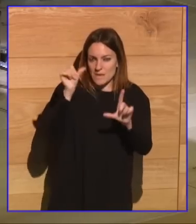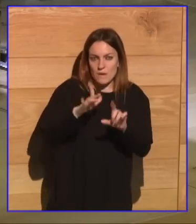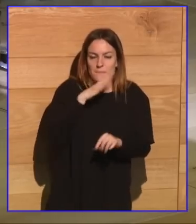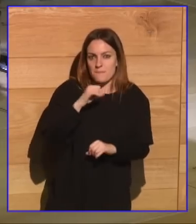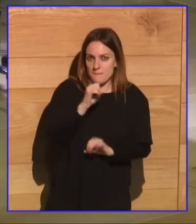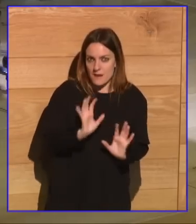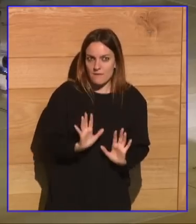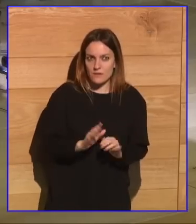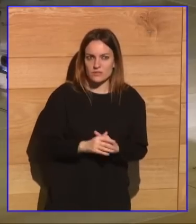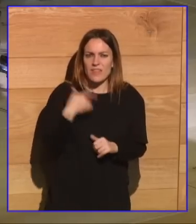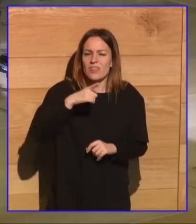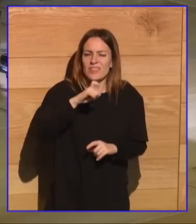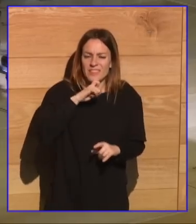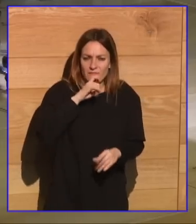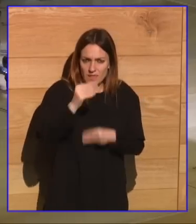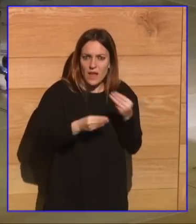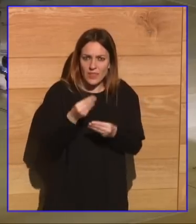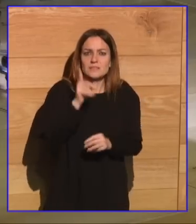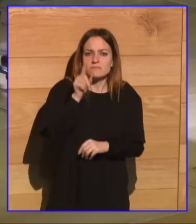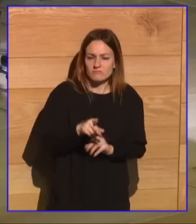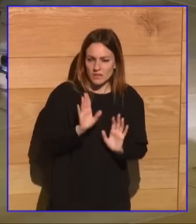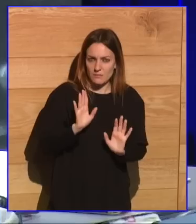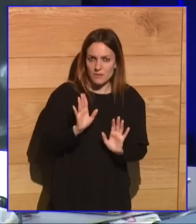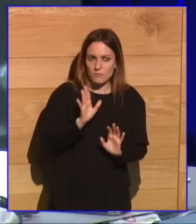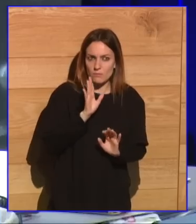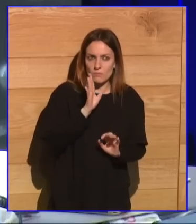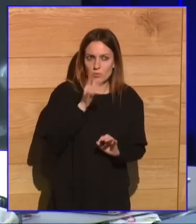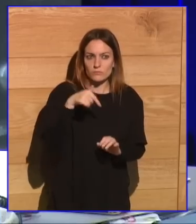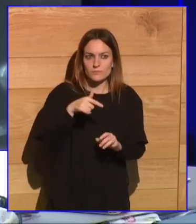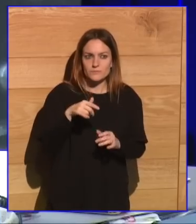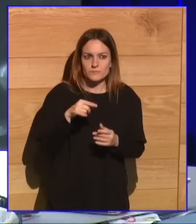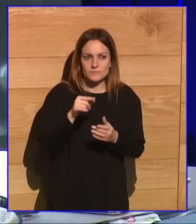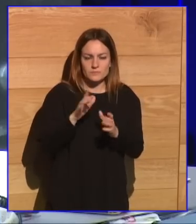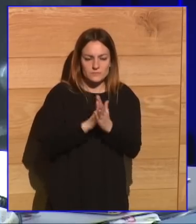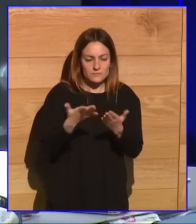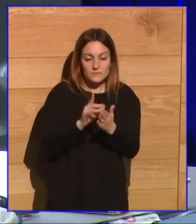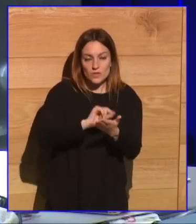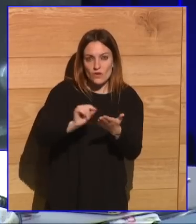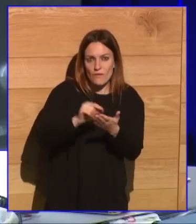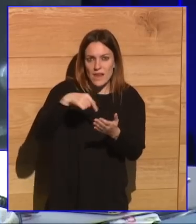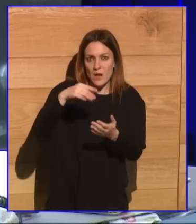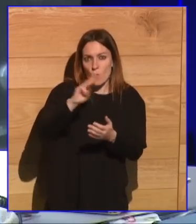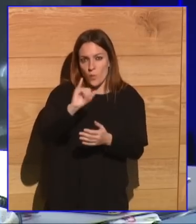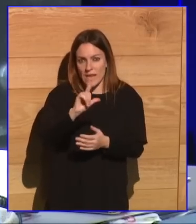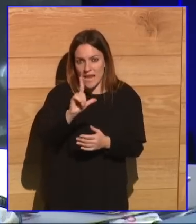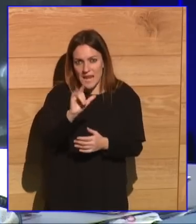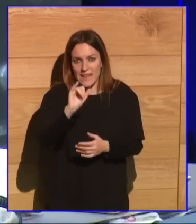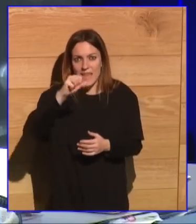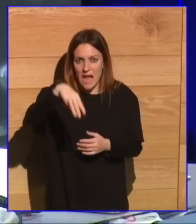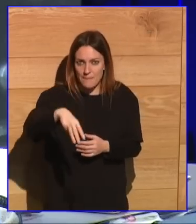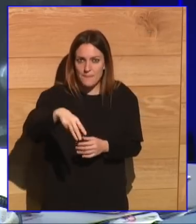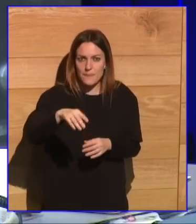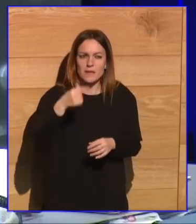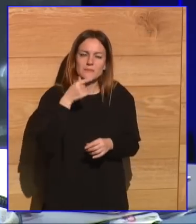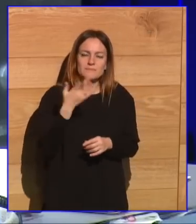y muy difícil además de hacer, porque está basada en una novela de William Wharton y el propio Parker